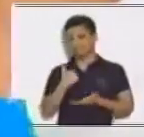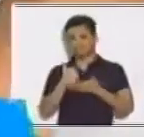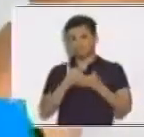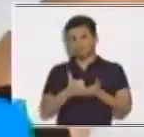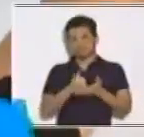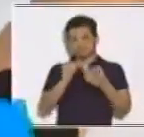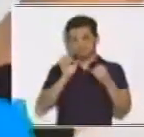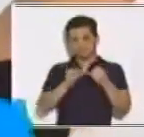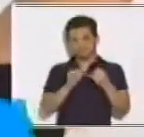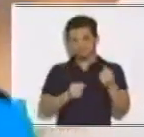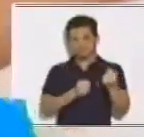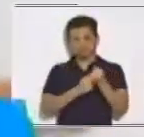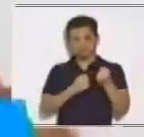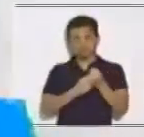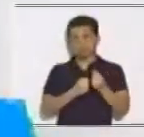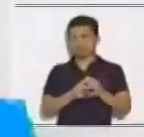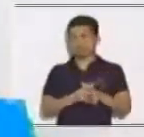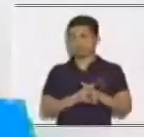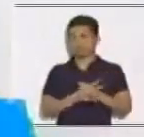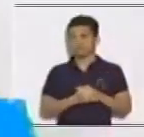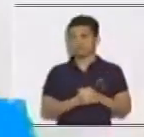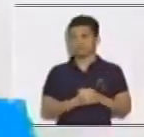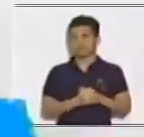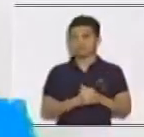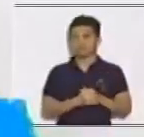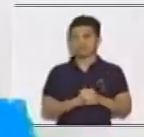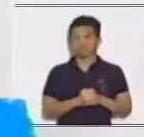y la colaboración.